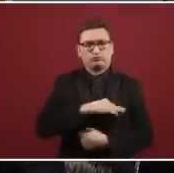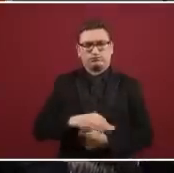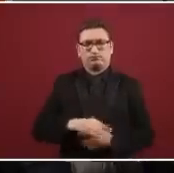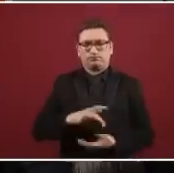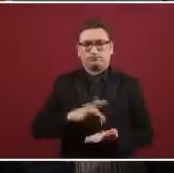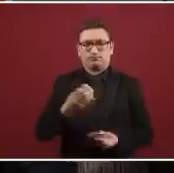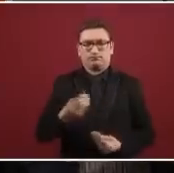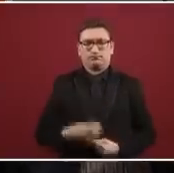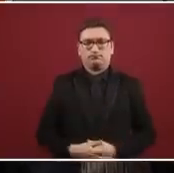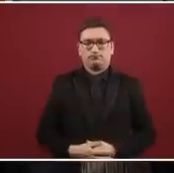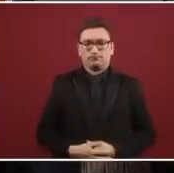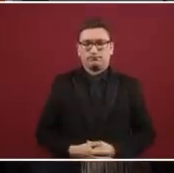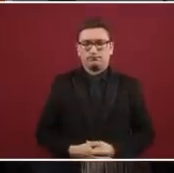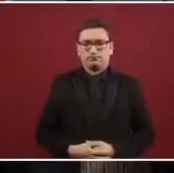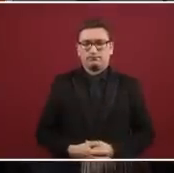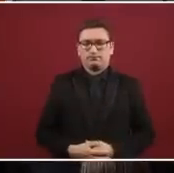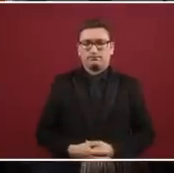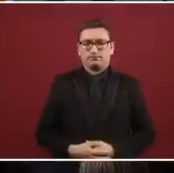gracias.